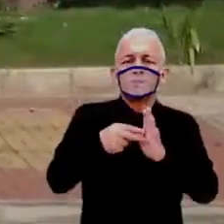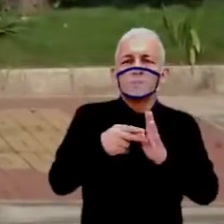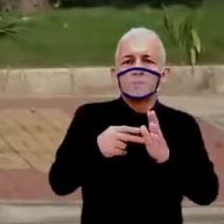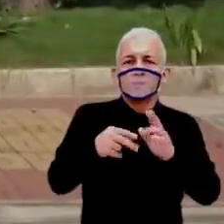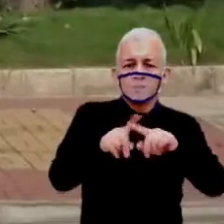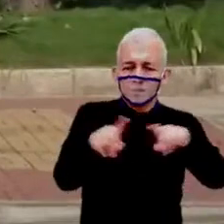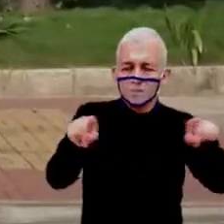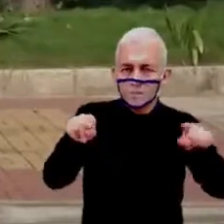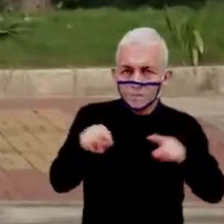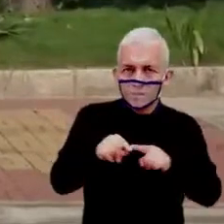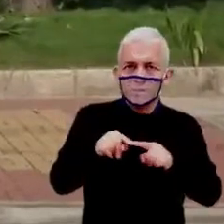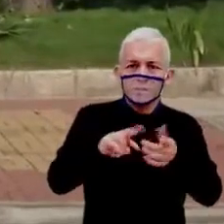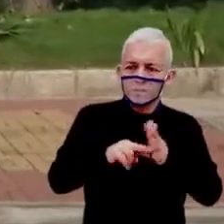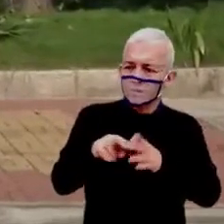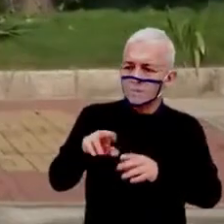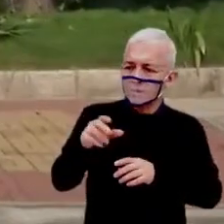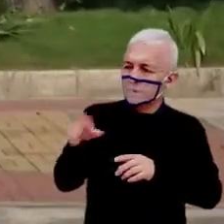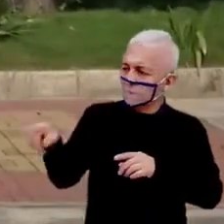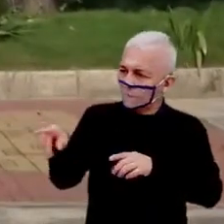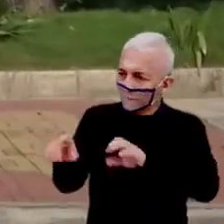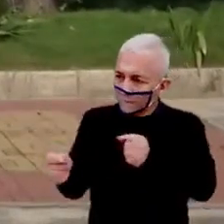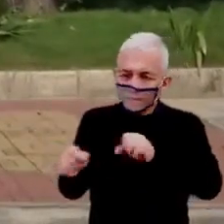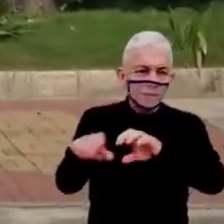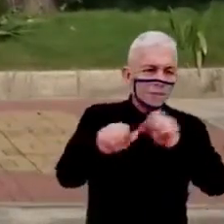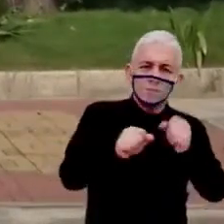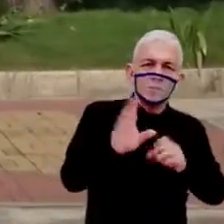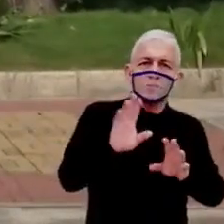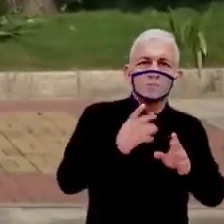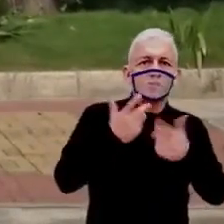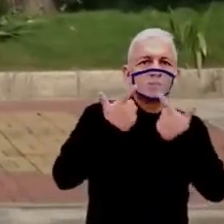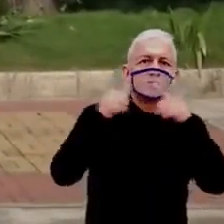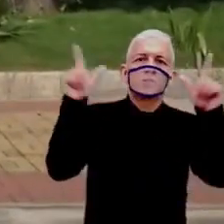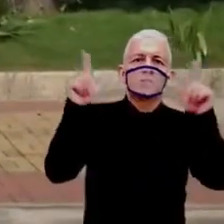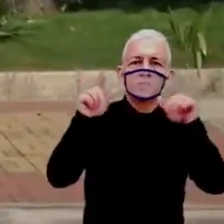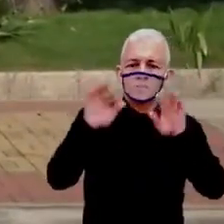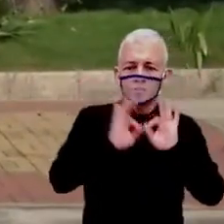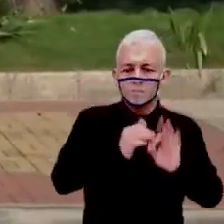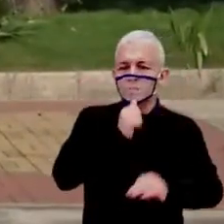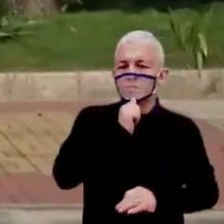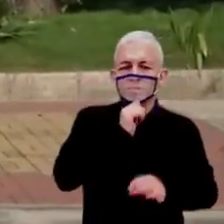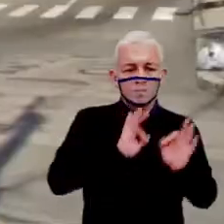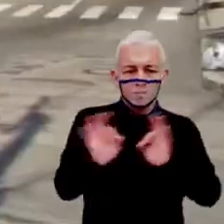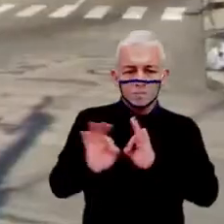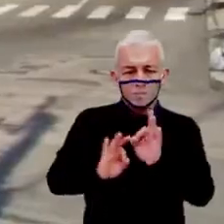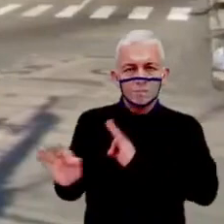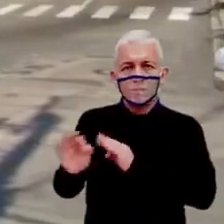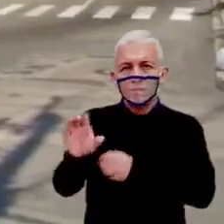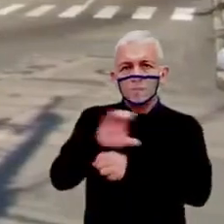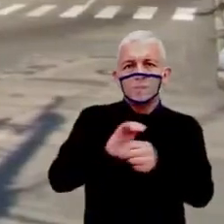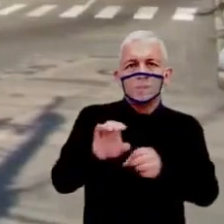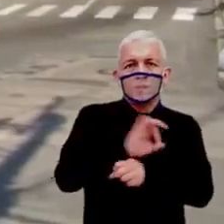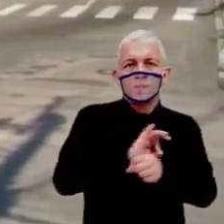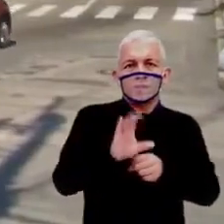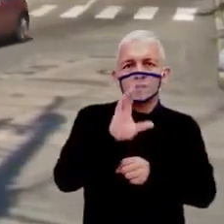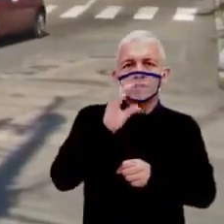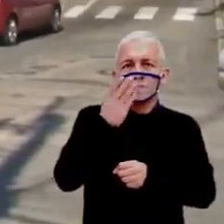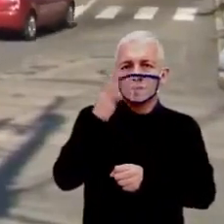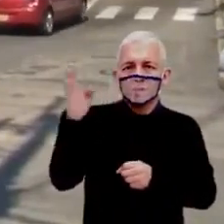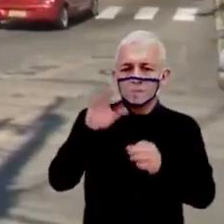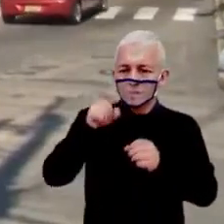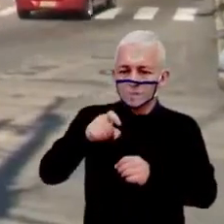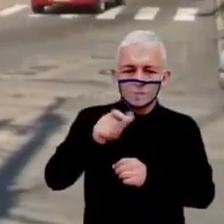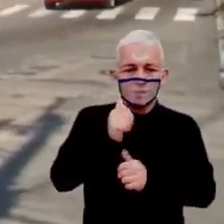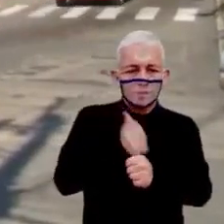espacio, pero sin perjudicar tampoco al transporte privado, sino que podamos adaptar la ciudad a